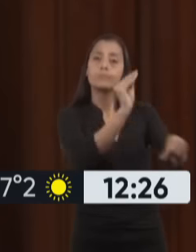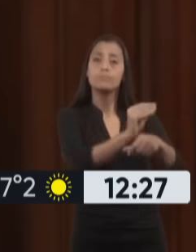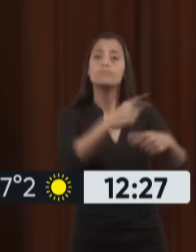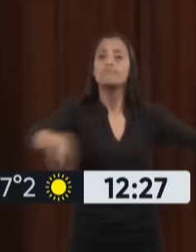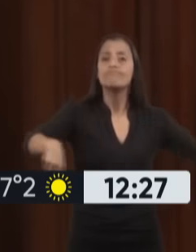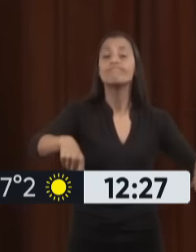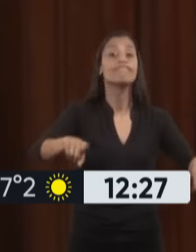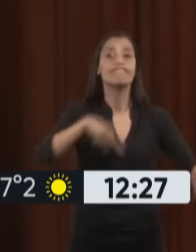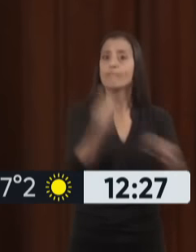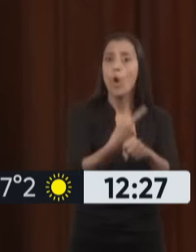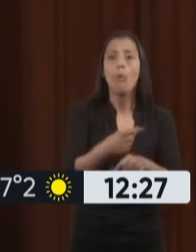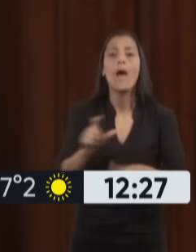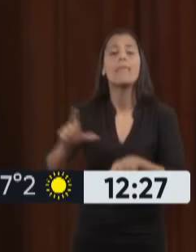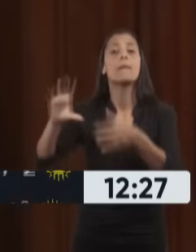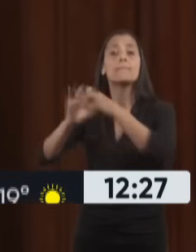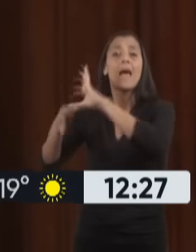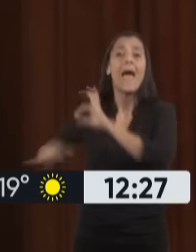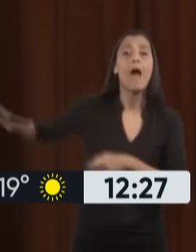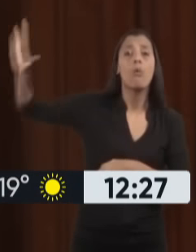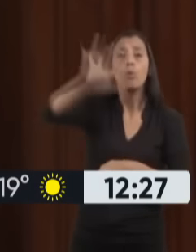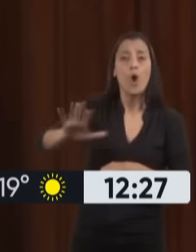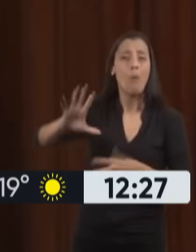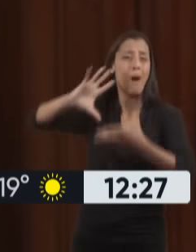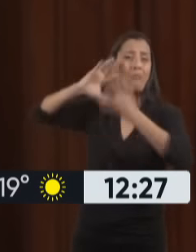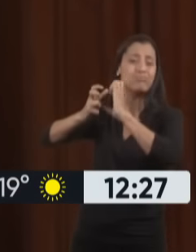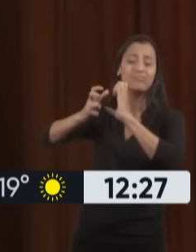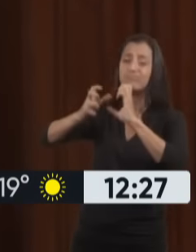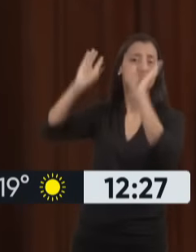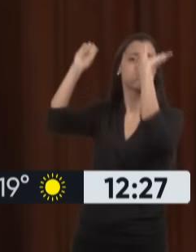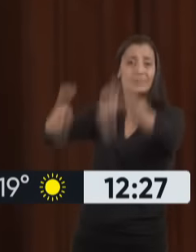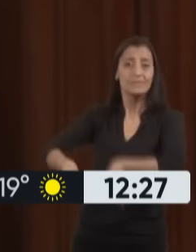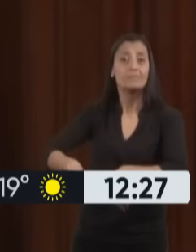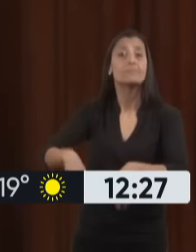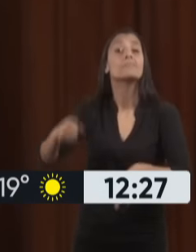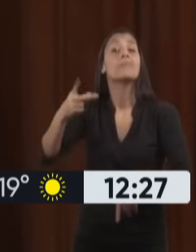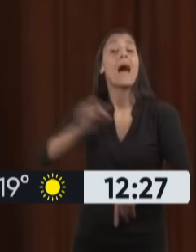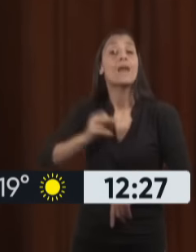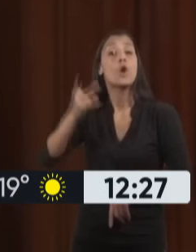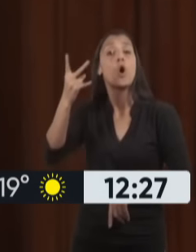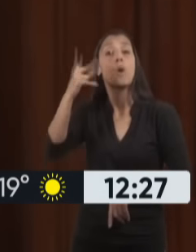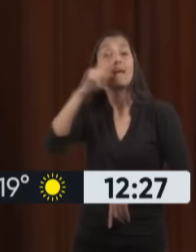no podía abastecer Europa, destrozada y descapitalizada tras el crash del 29.